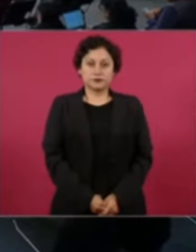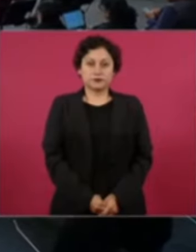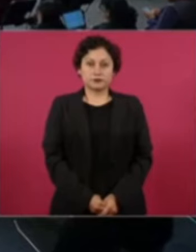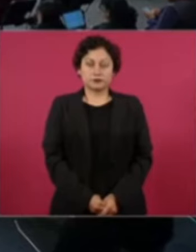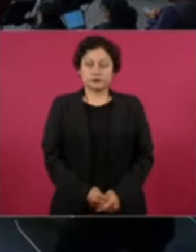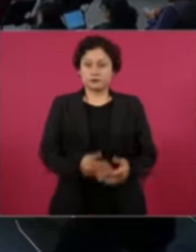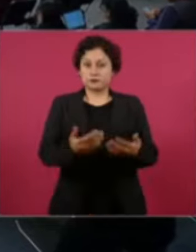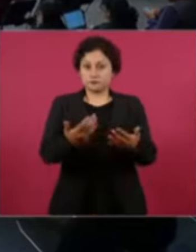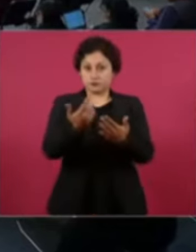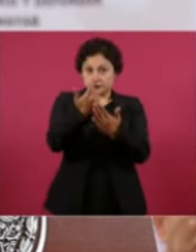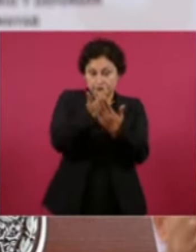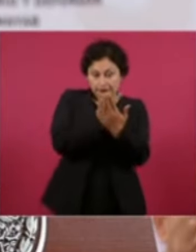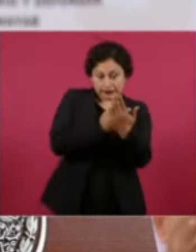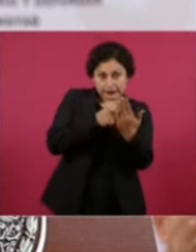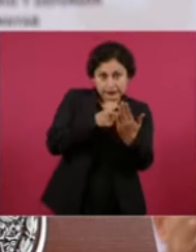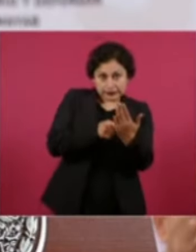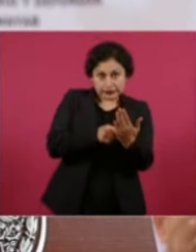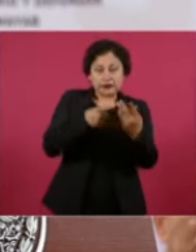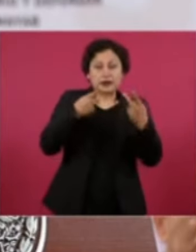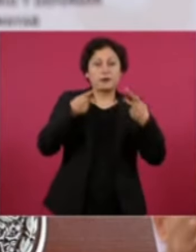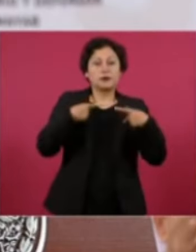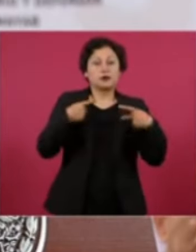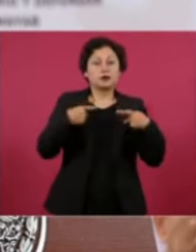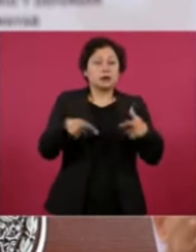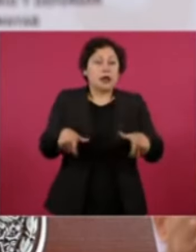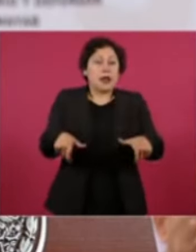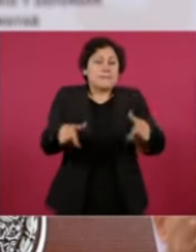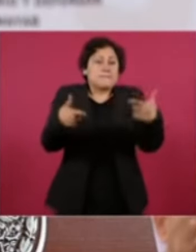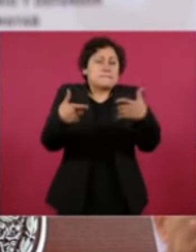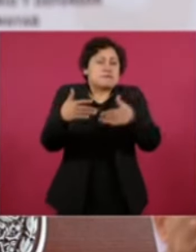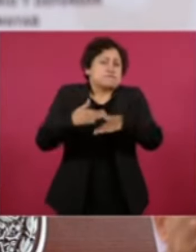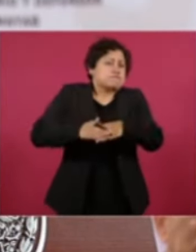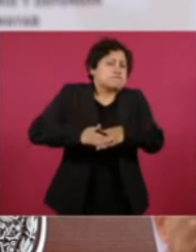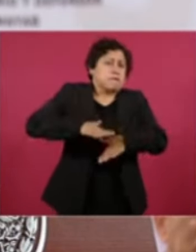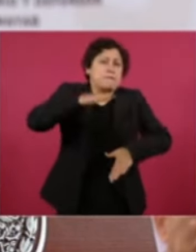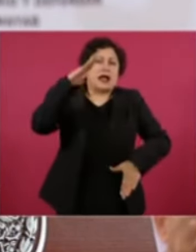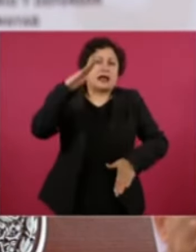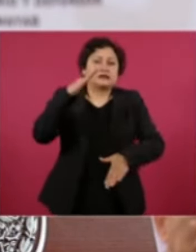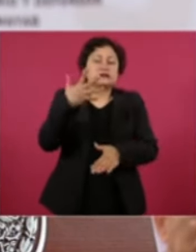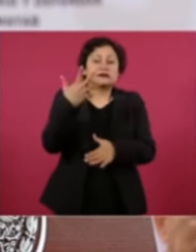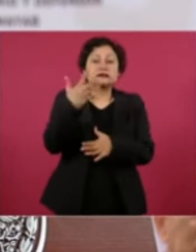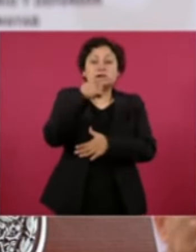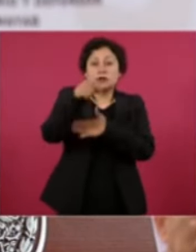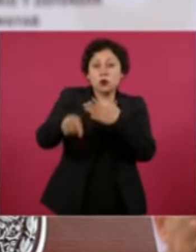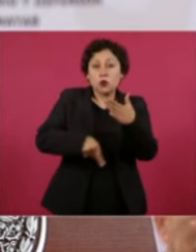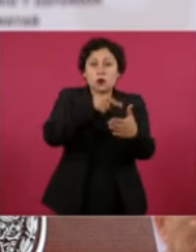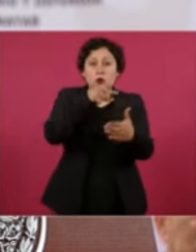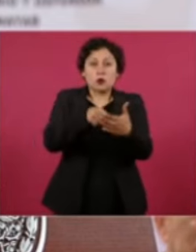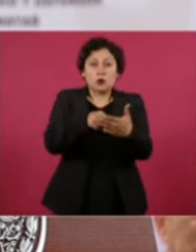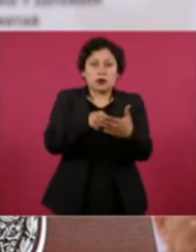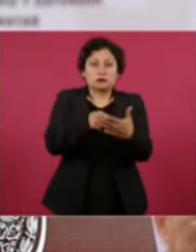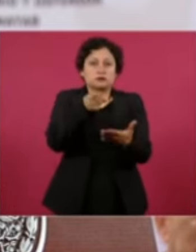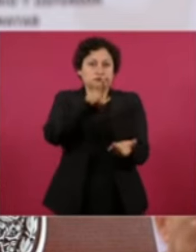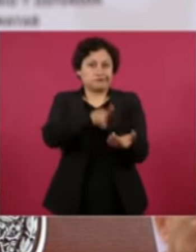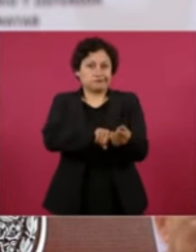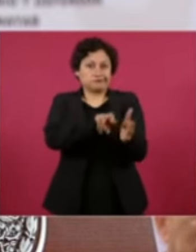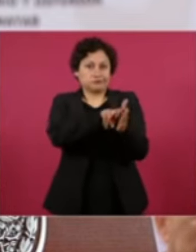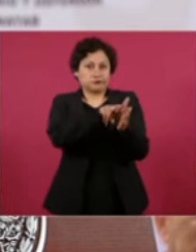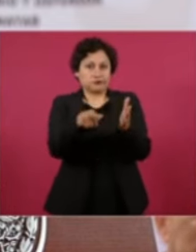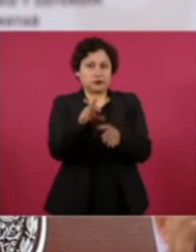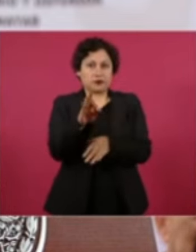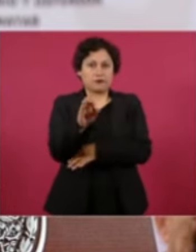like. Dejen sus comentarios y vamos a ver qué es lo que está ocurriendo y por qué la oposición y